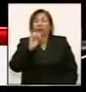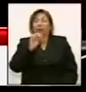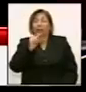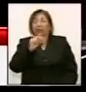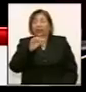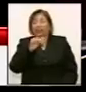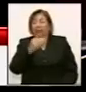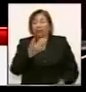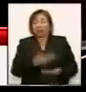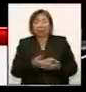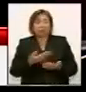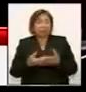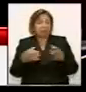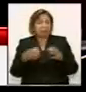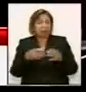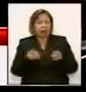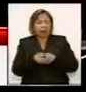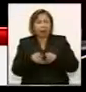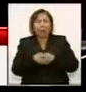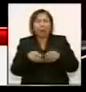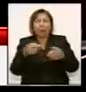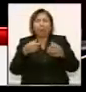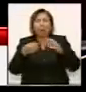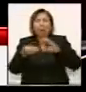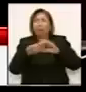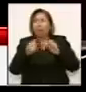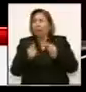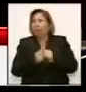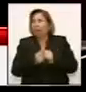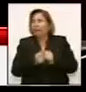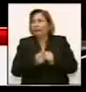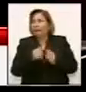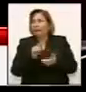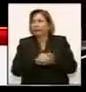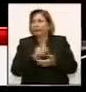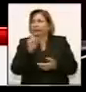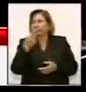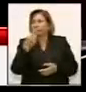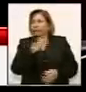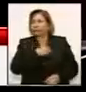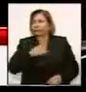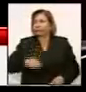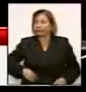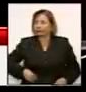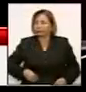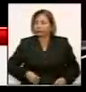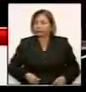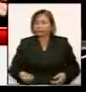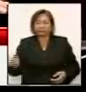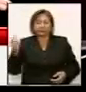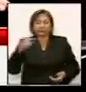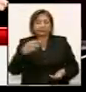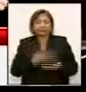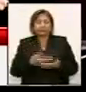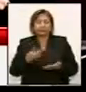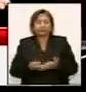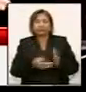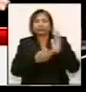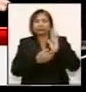puede implicar un Congreso como si fuéramos cómplices de una situación, porque acá vino el primer ministro, vino el ministro Energía y Minas, vinieron todos a sustentar el